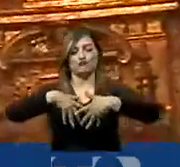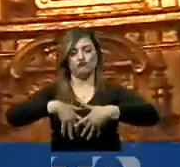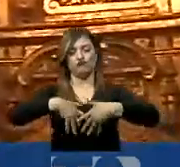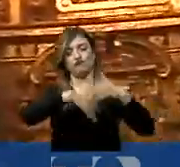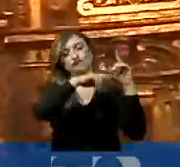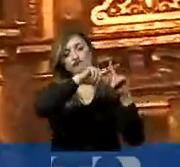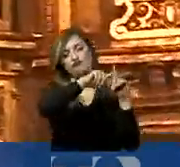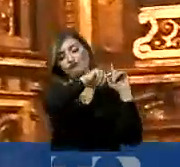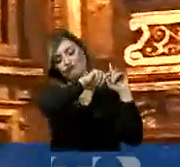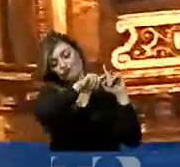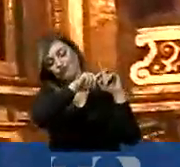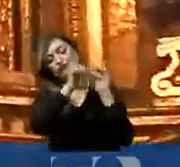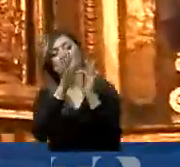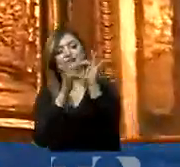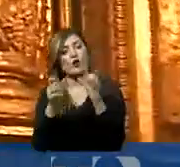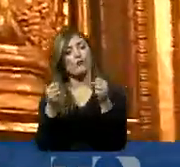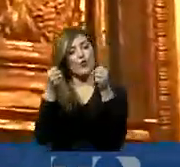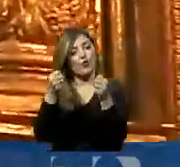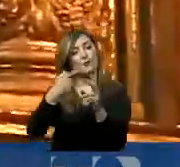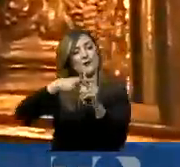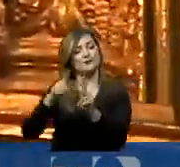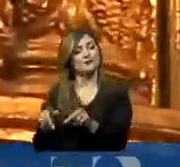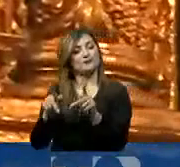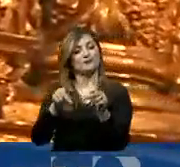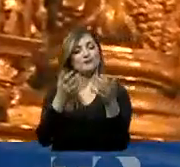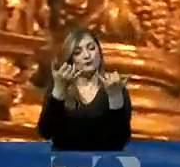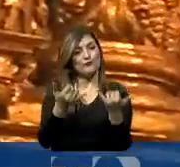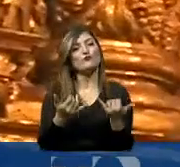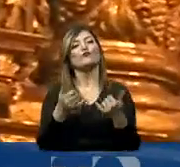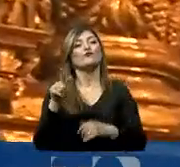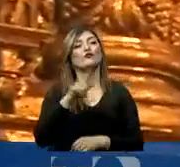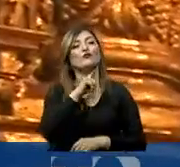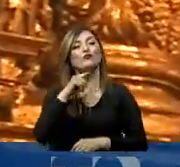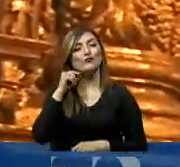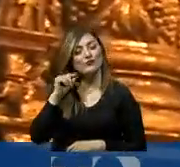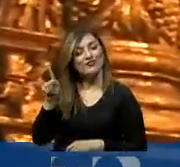por eso los preparativos ya han iniciado. Nos encontramos con el fray